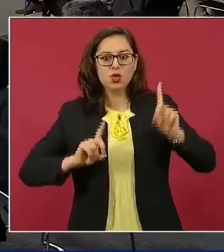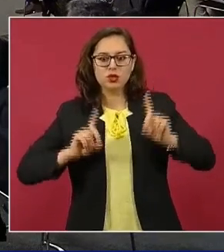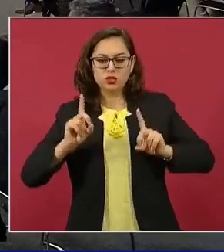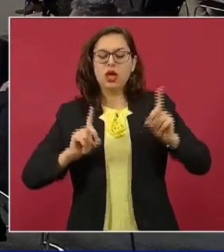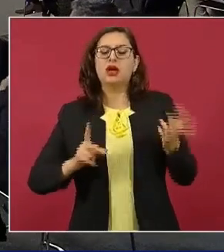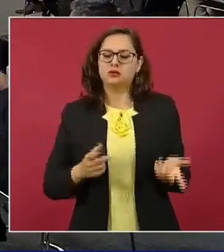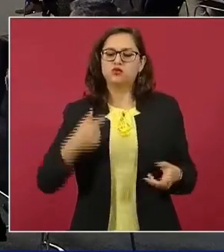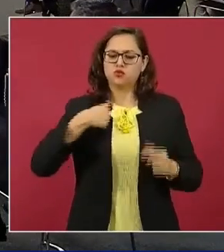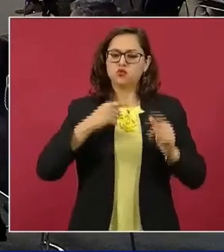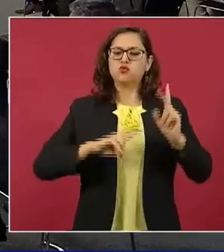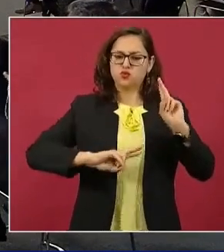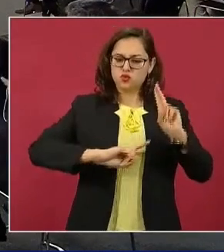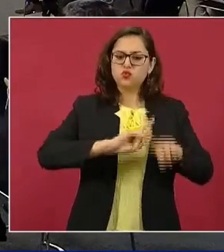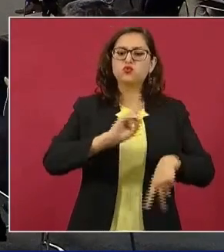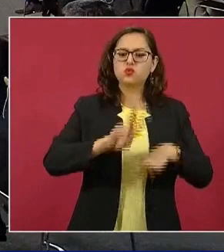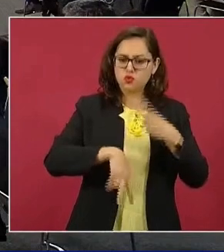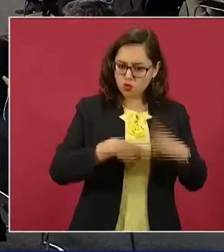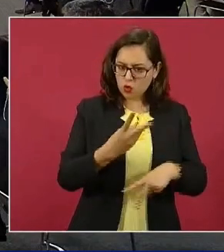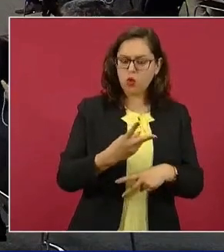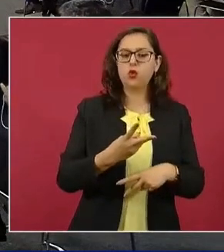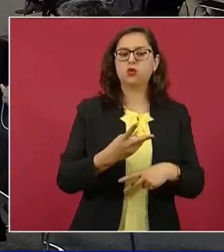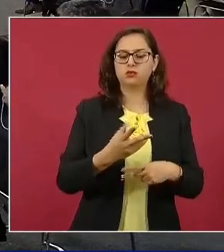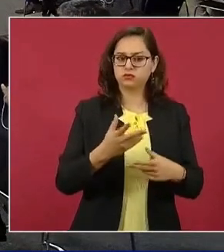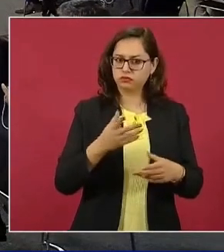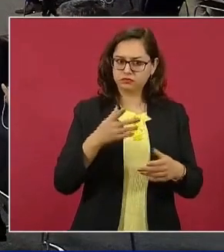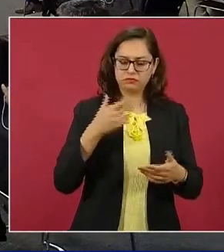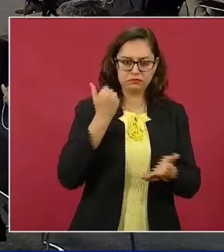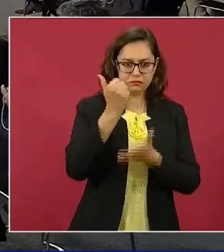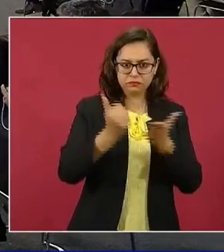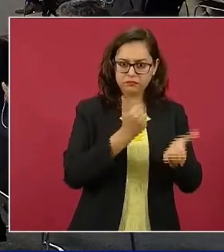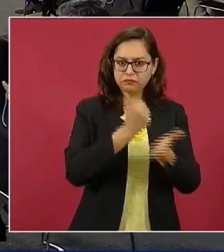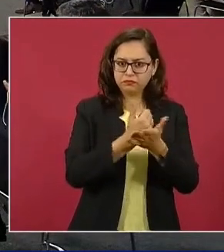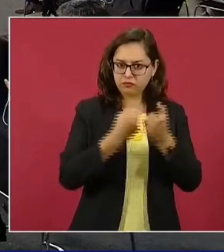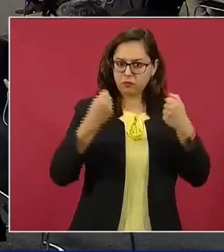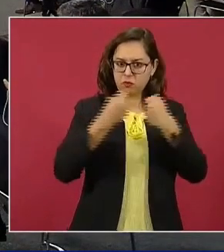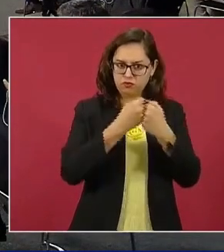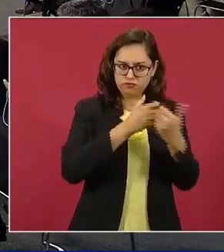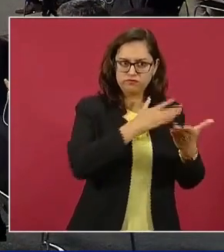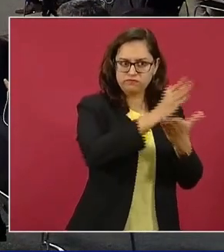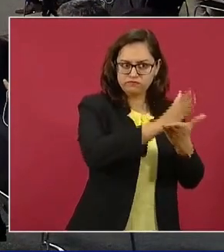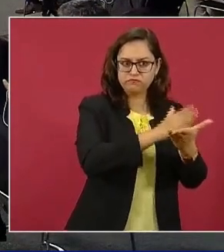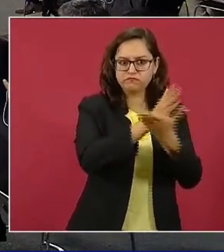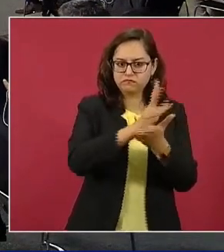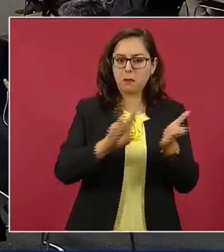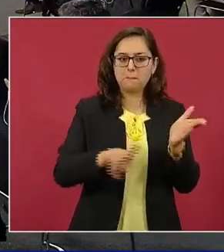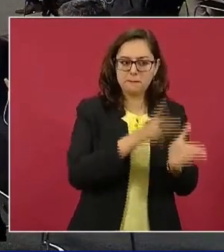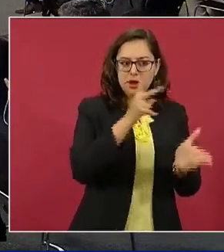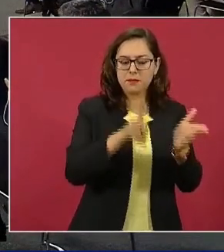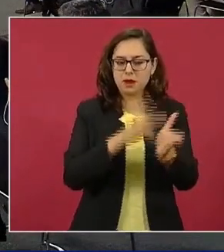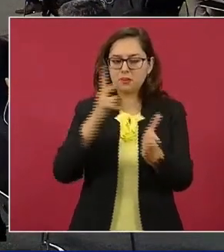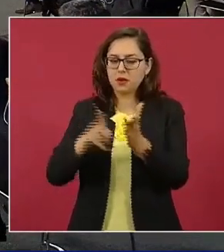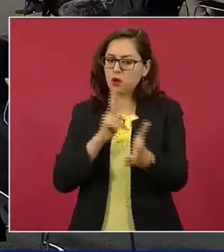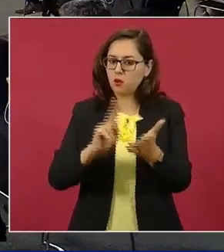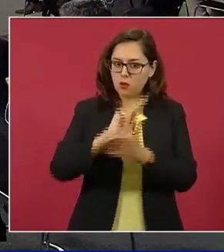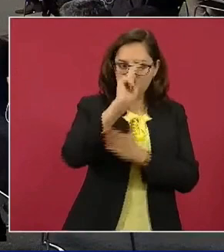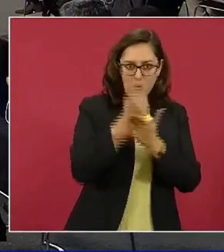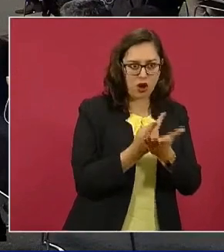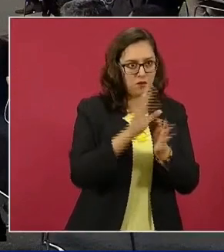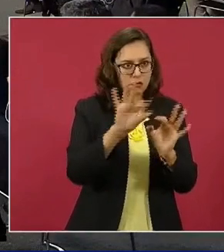voy a seguir visitando las ciudades fronterizas hasta que se aplique bien el